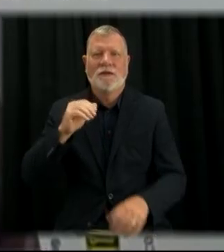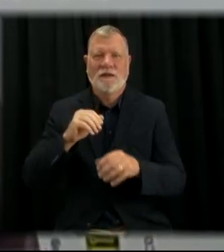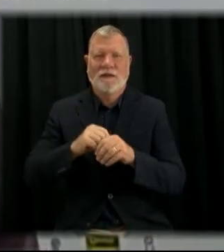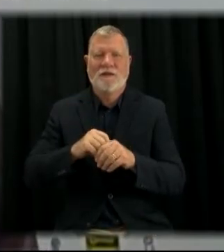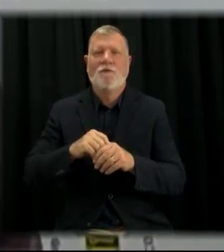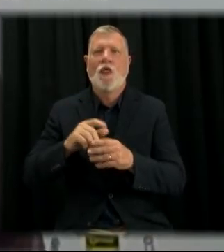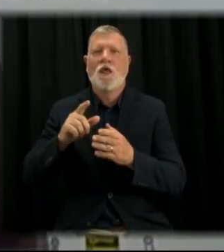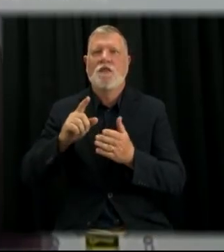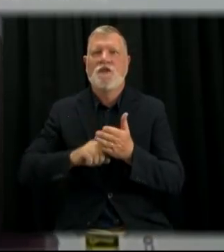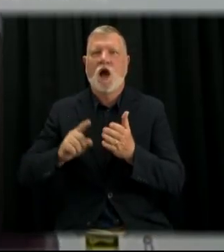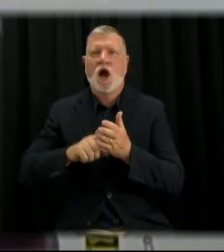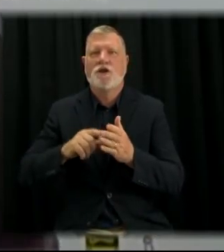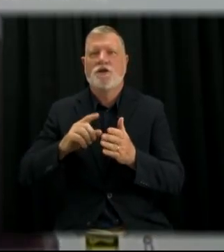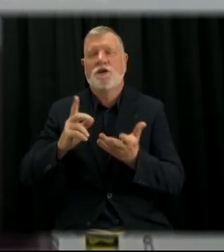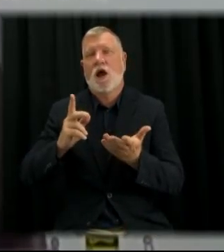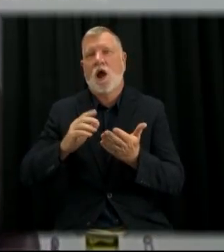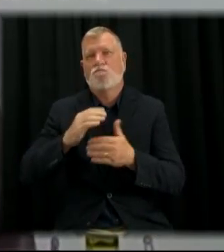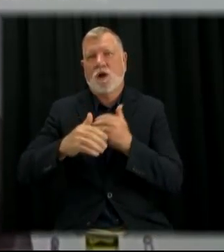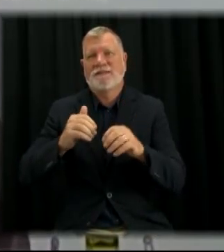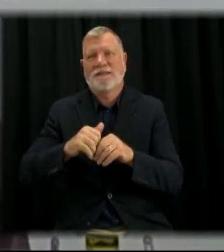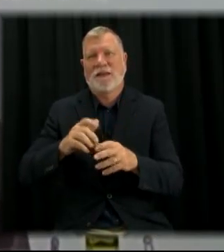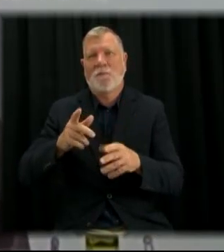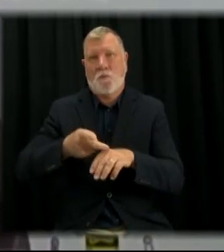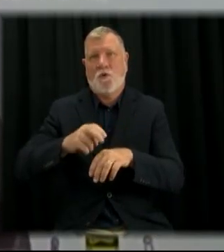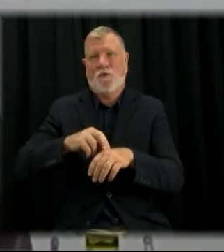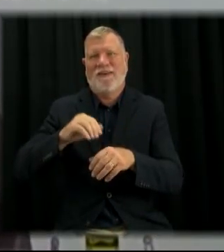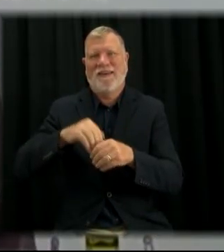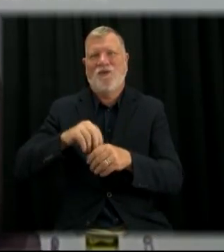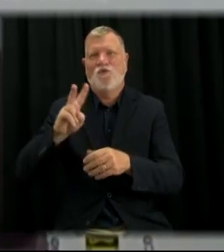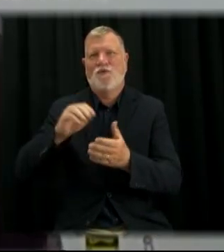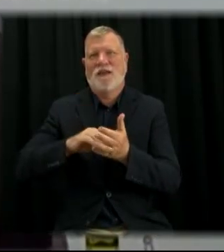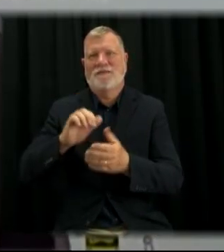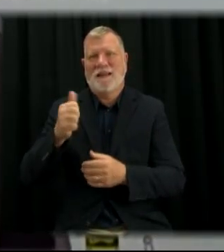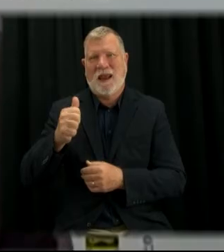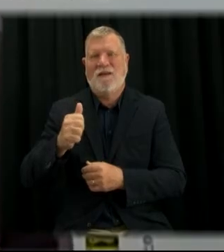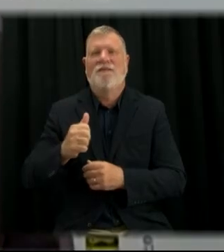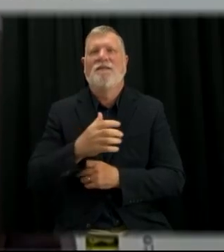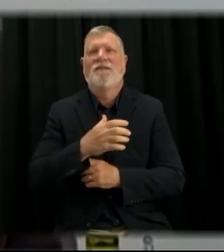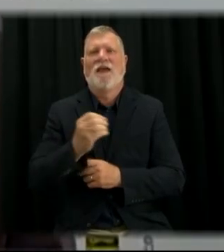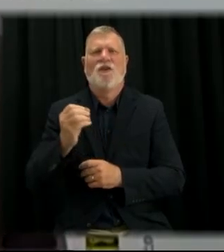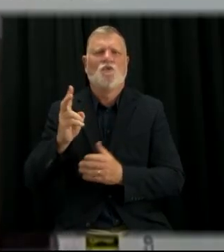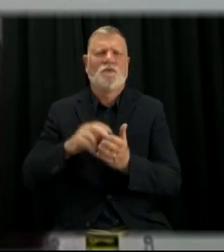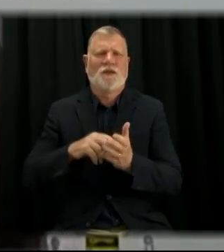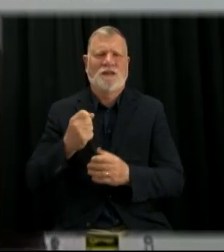experiencia en el proceso de auditoría del ELA en el